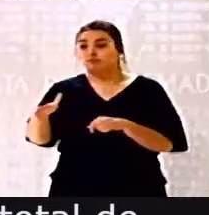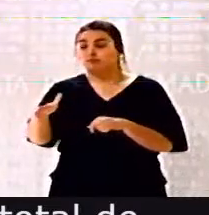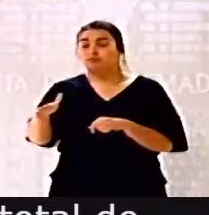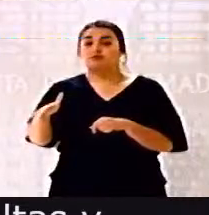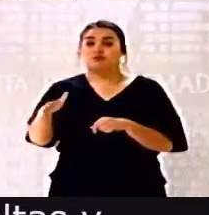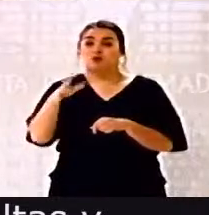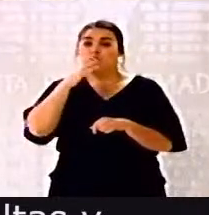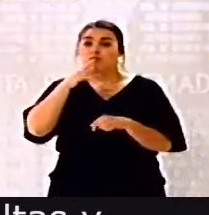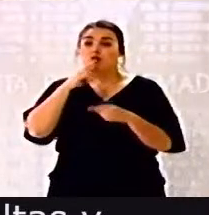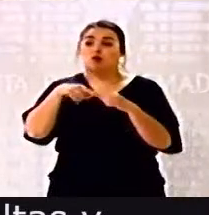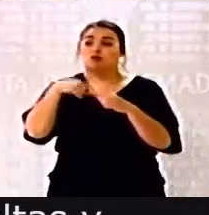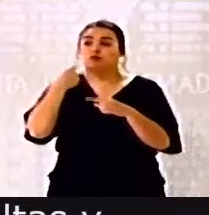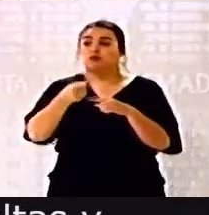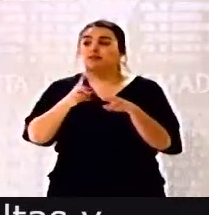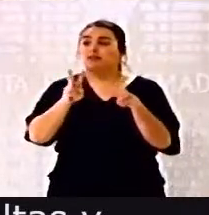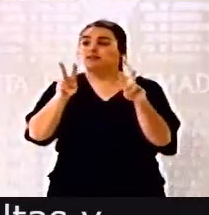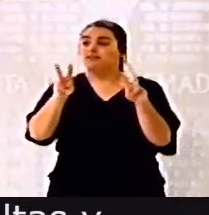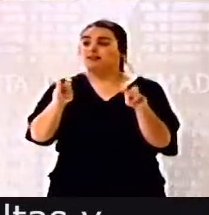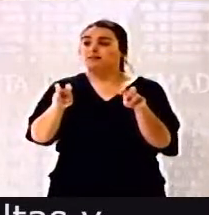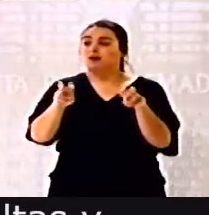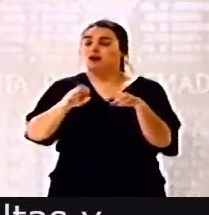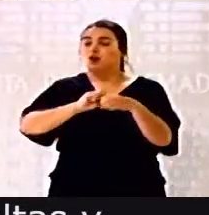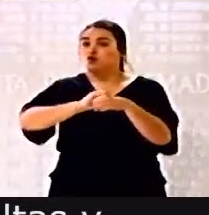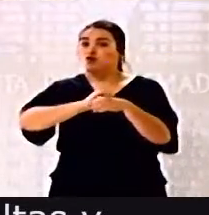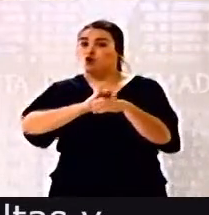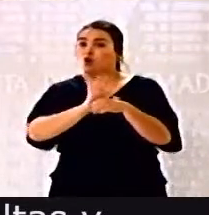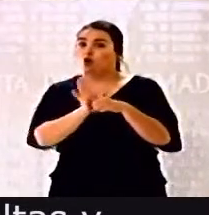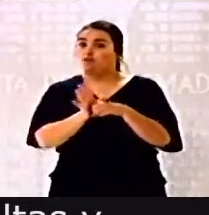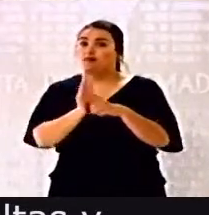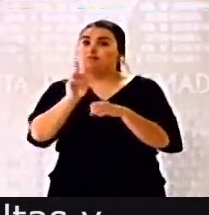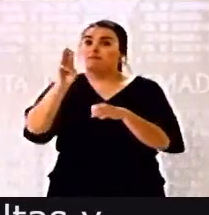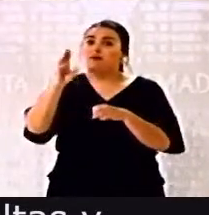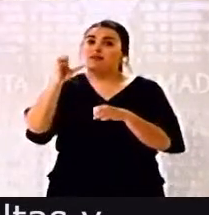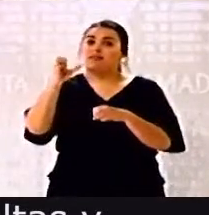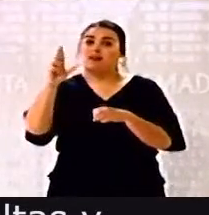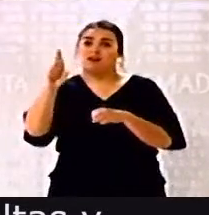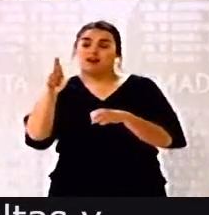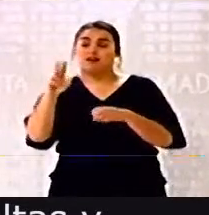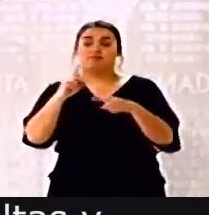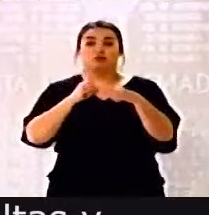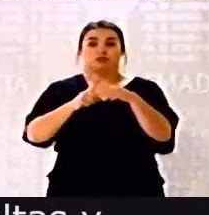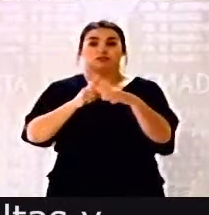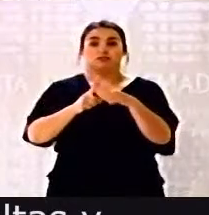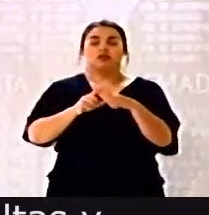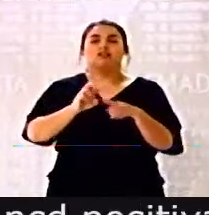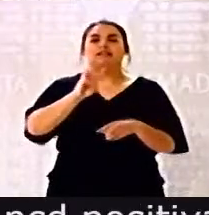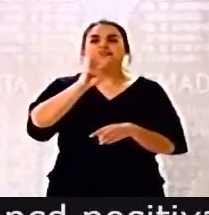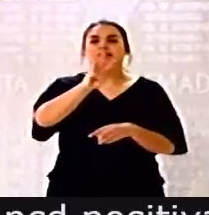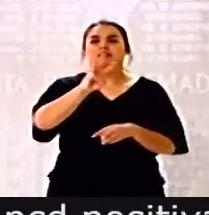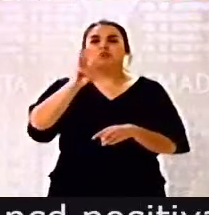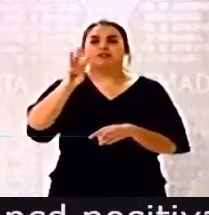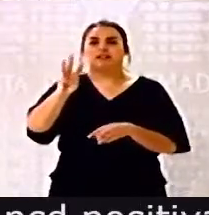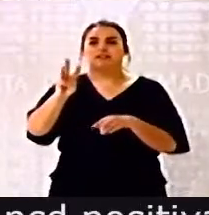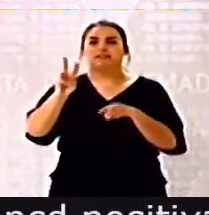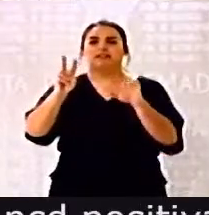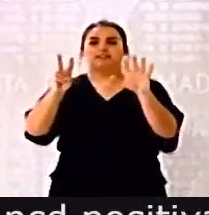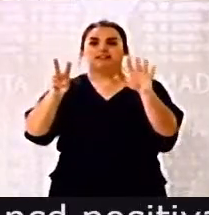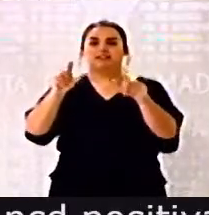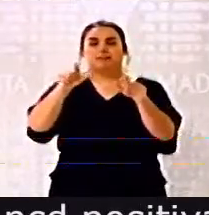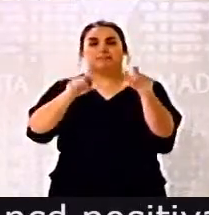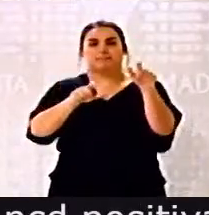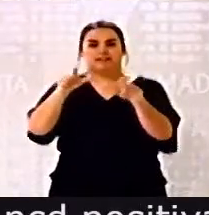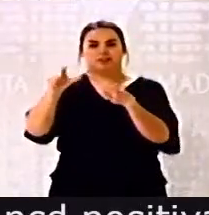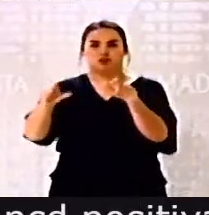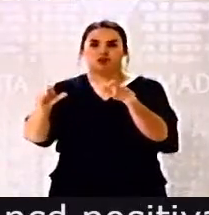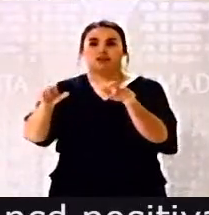como consecuencias de COVID con PCR positiva tenemos 337 personas